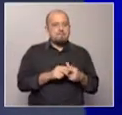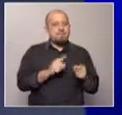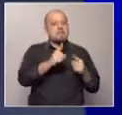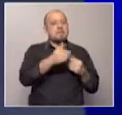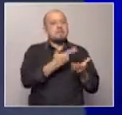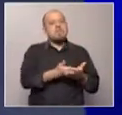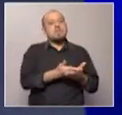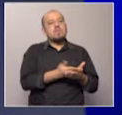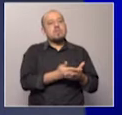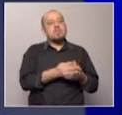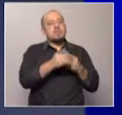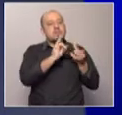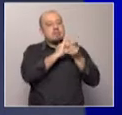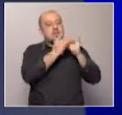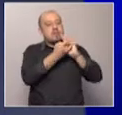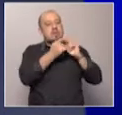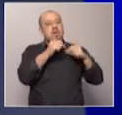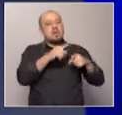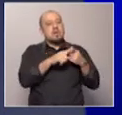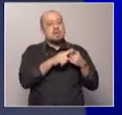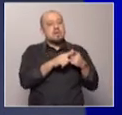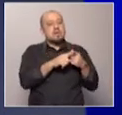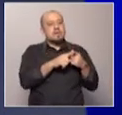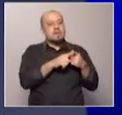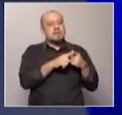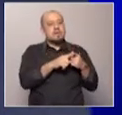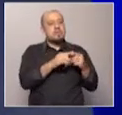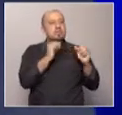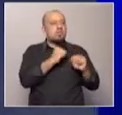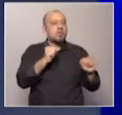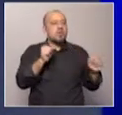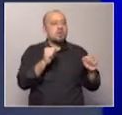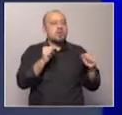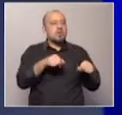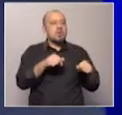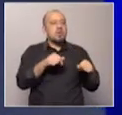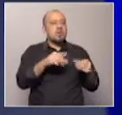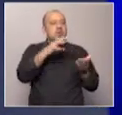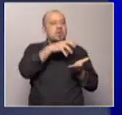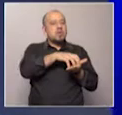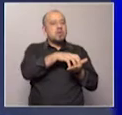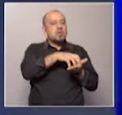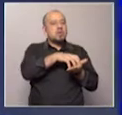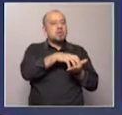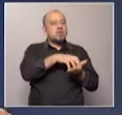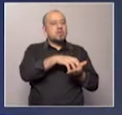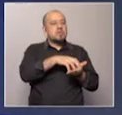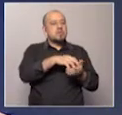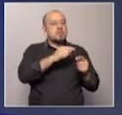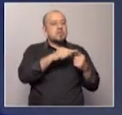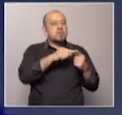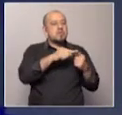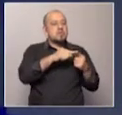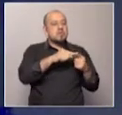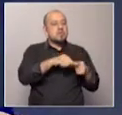propuesta que hizo al parlamento para que tomó una iniciativa de crear o por lo menos derivar a centros de rehabilitación a quienes tengan